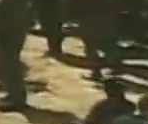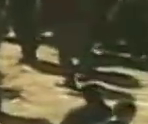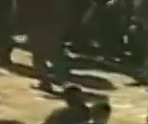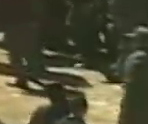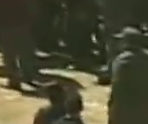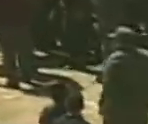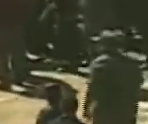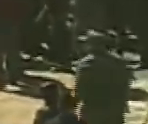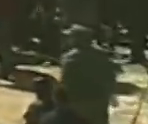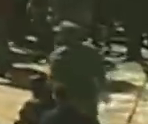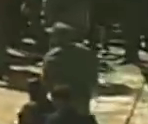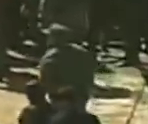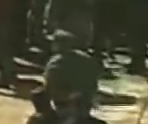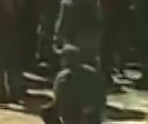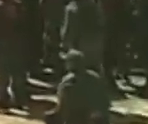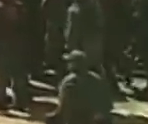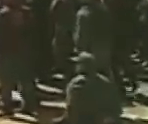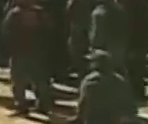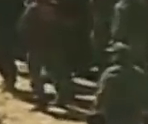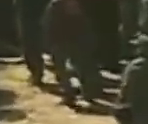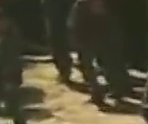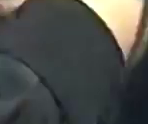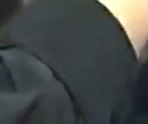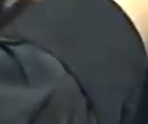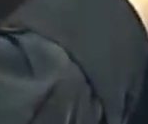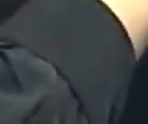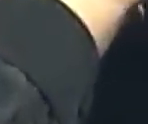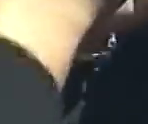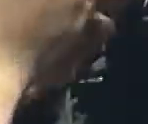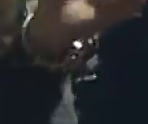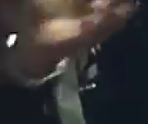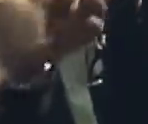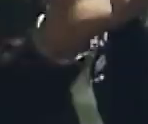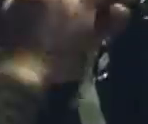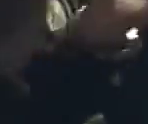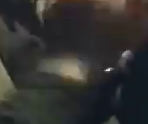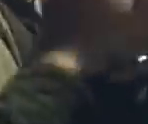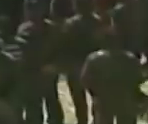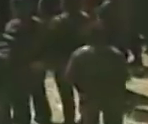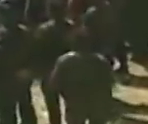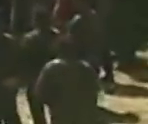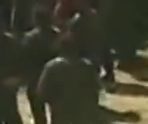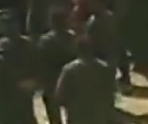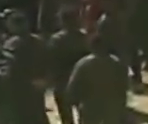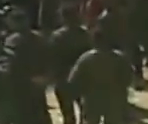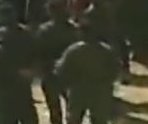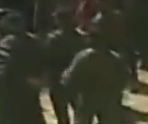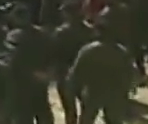Defenderé a mi nación. Venezuela.